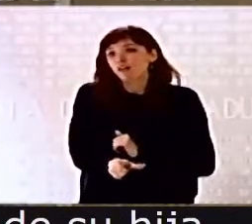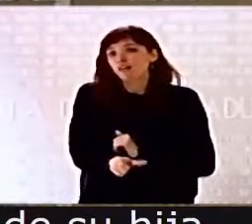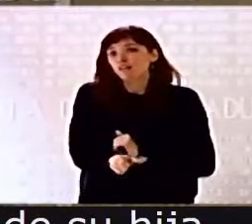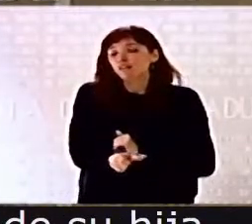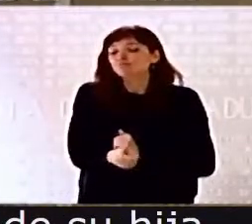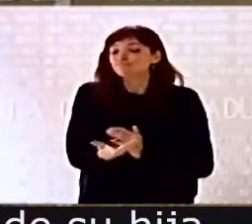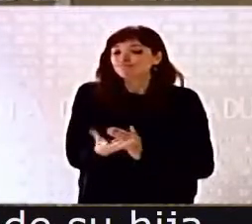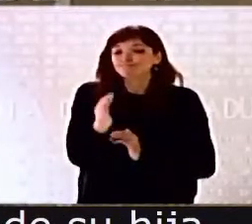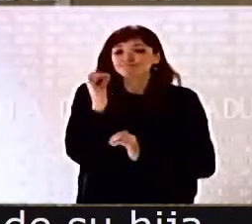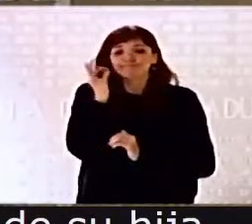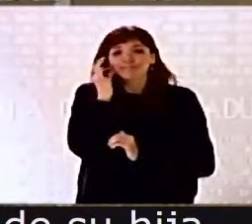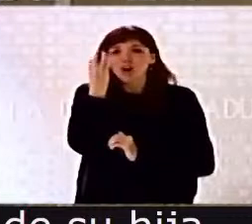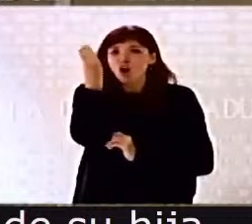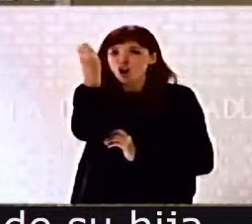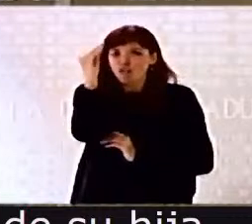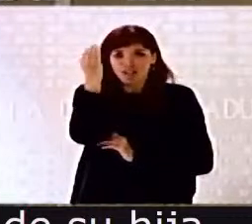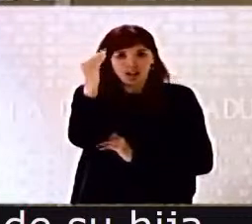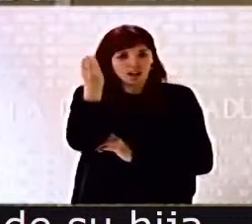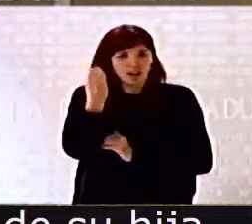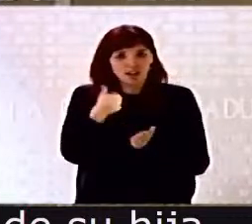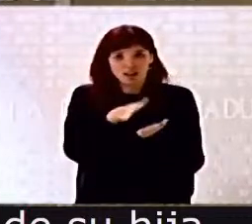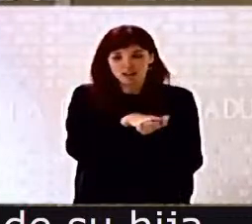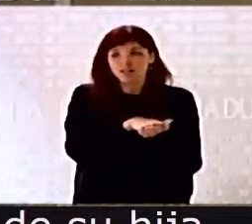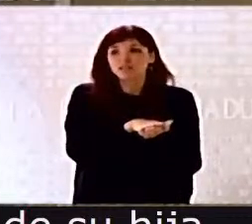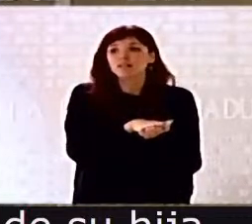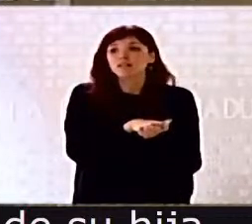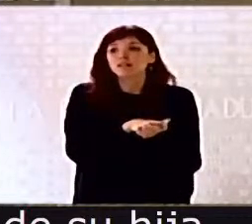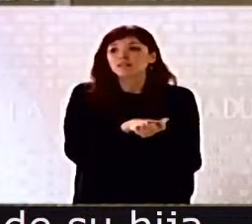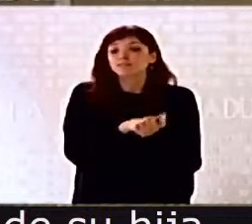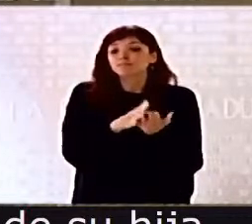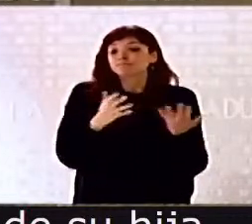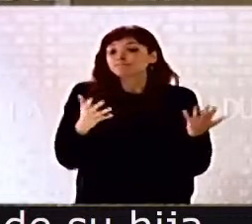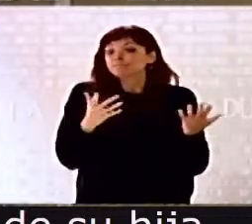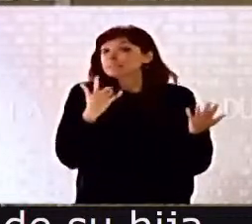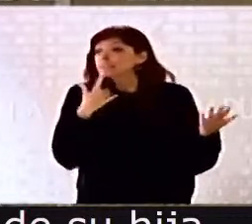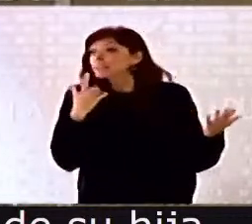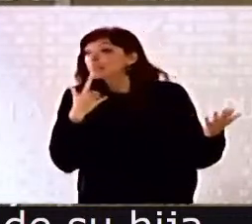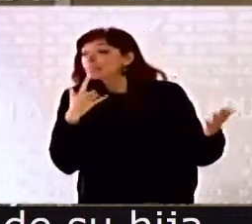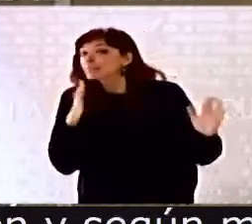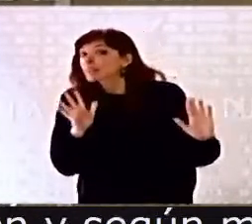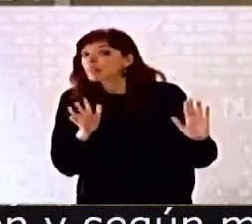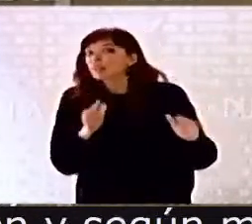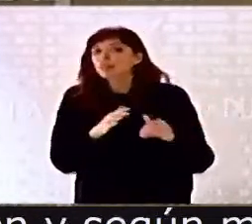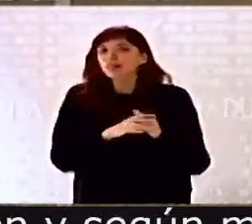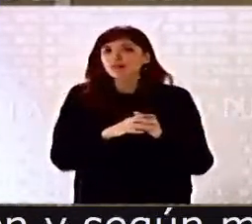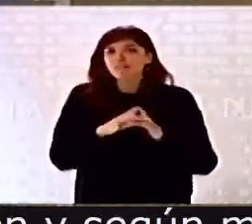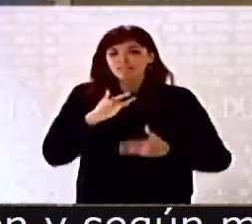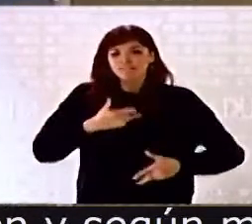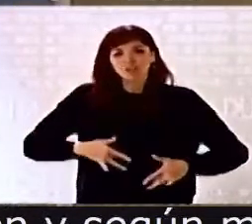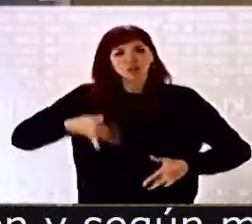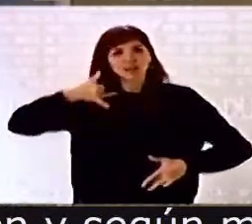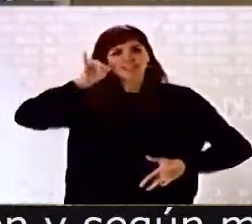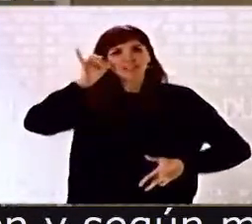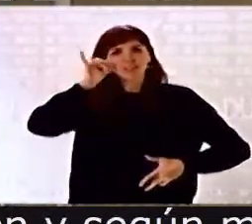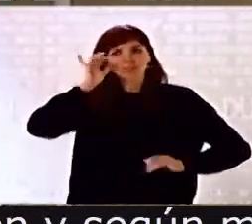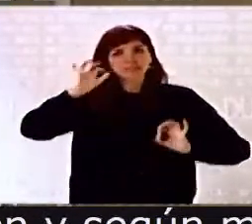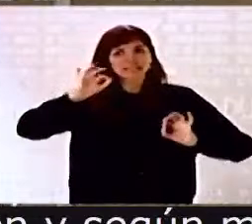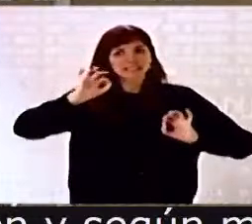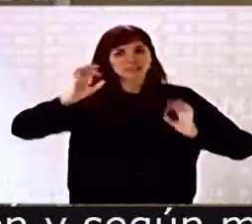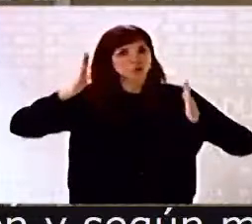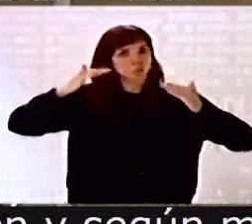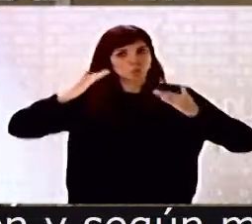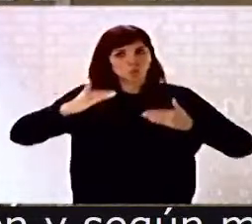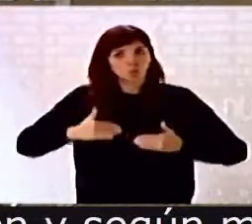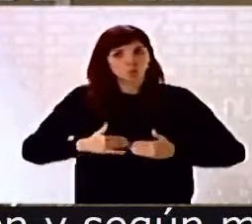era una persona muy joven y, según me dicen, no tenía factores de riesgo específicos, con lo